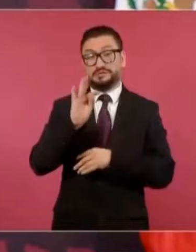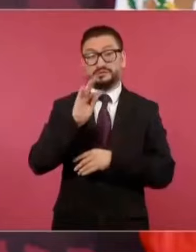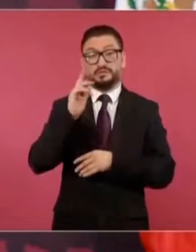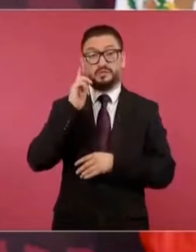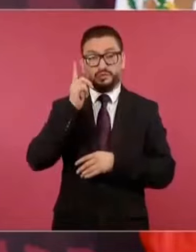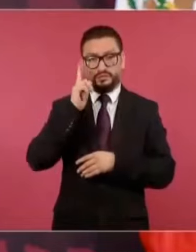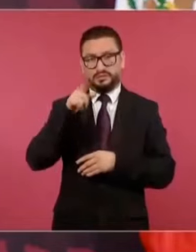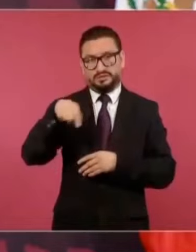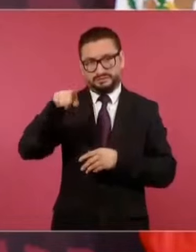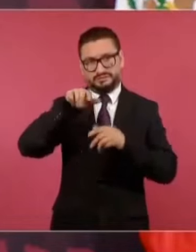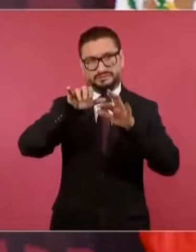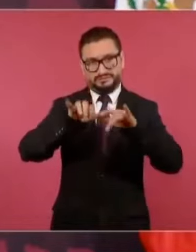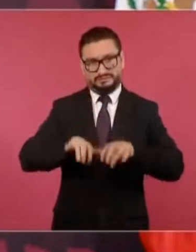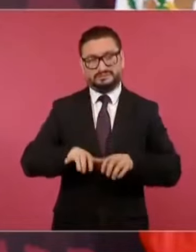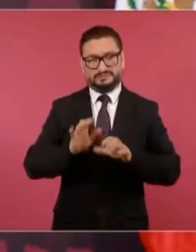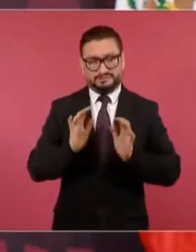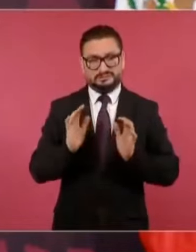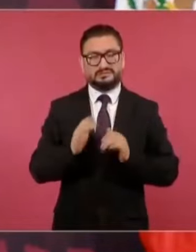que escribieran